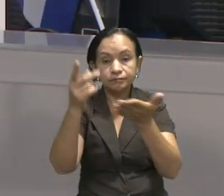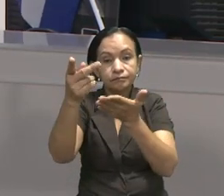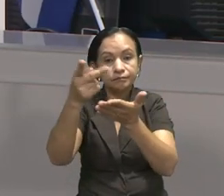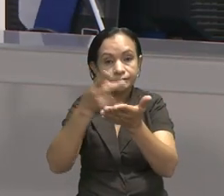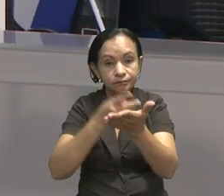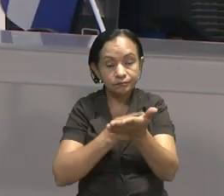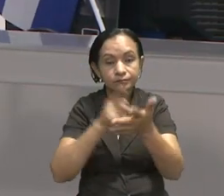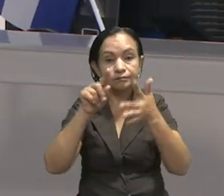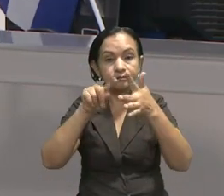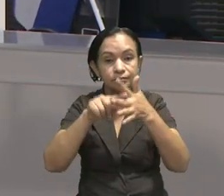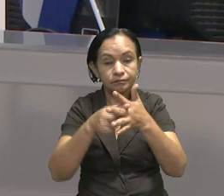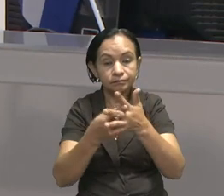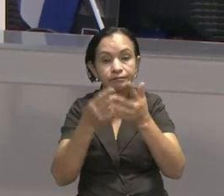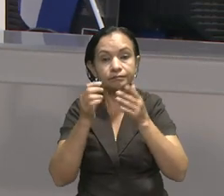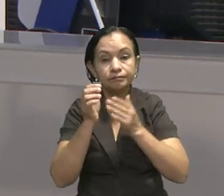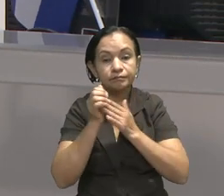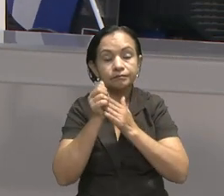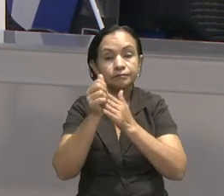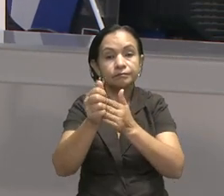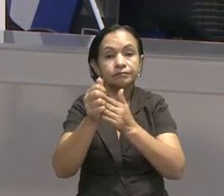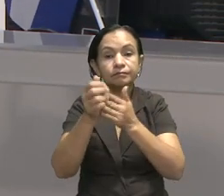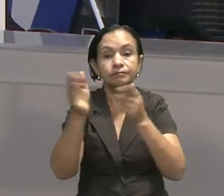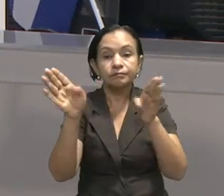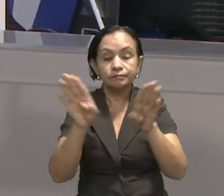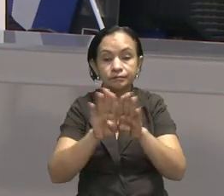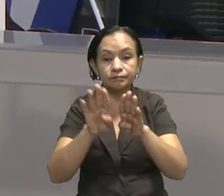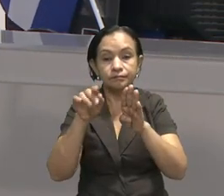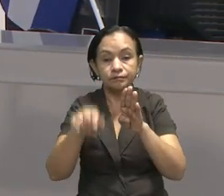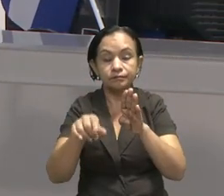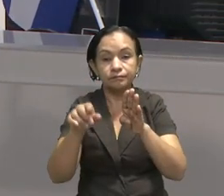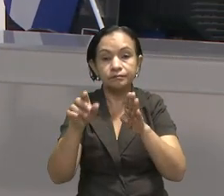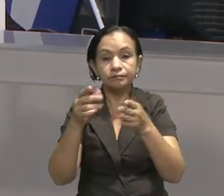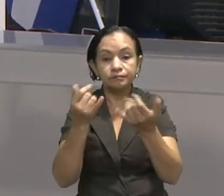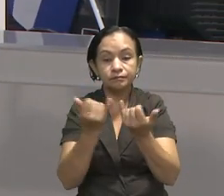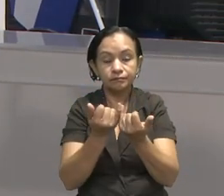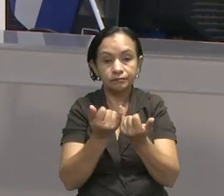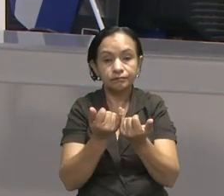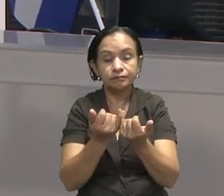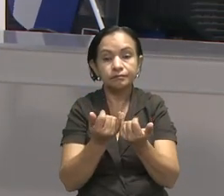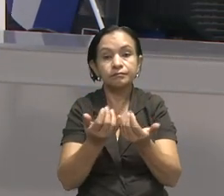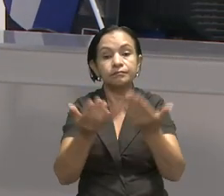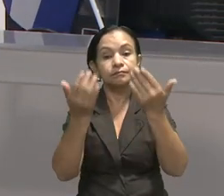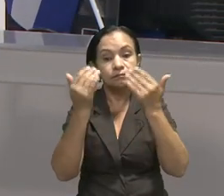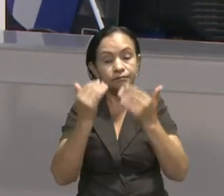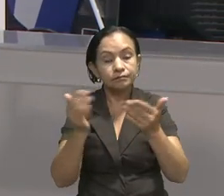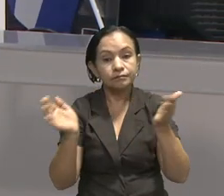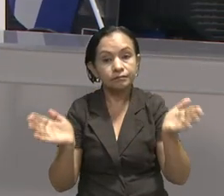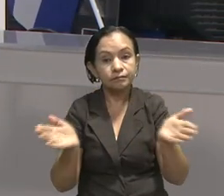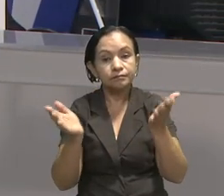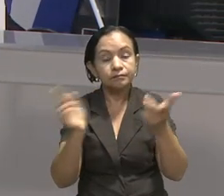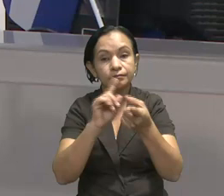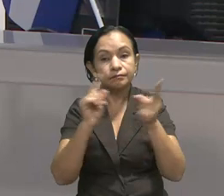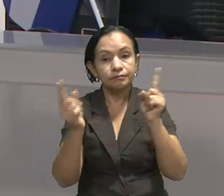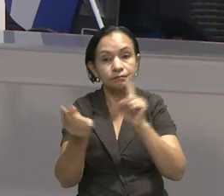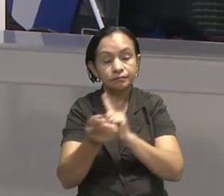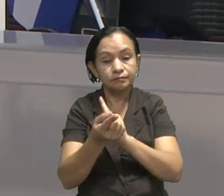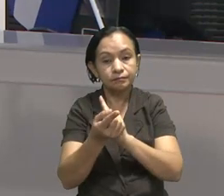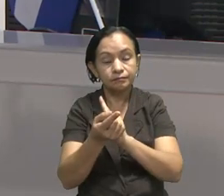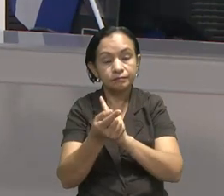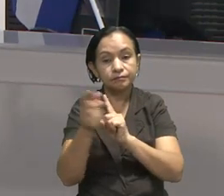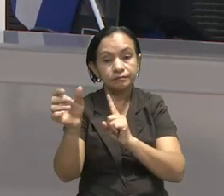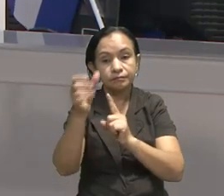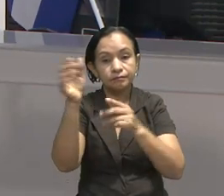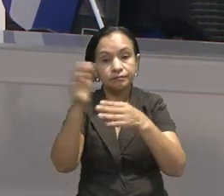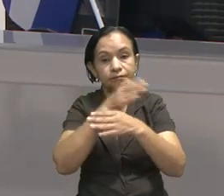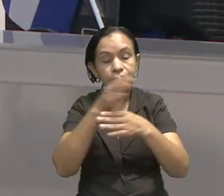e iniciativas encaminadas al cierre de la brecha digital y al fomento de la transformación digital, entre